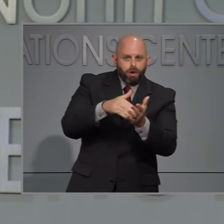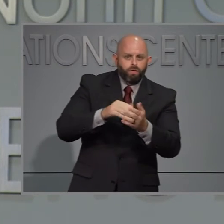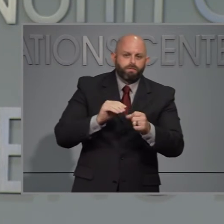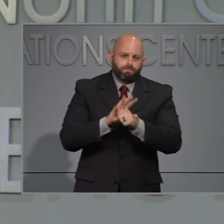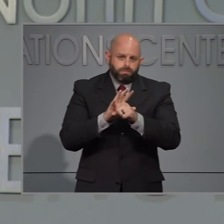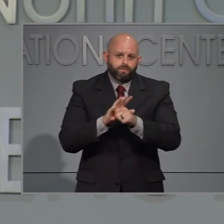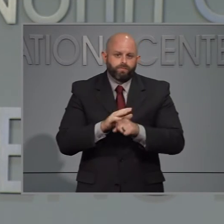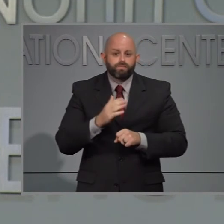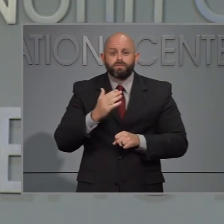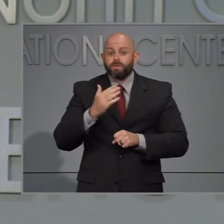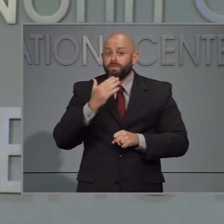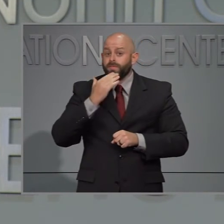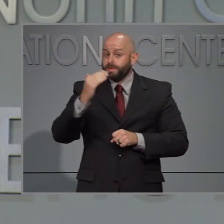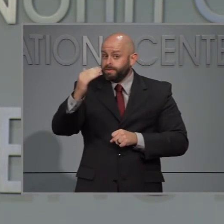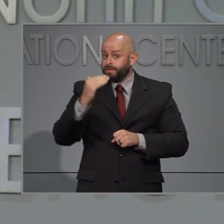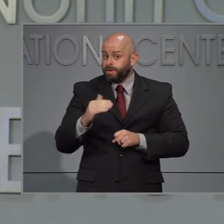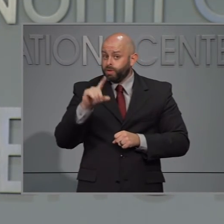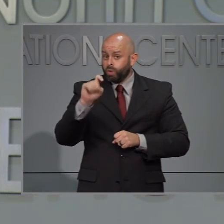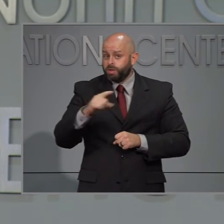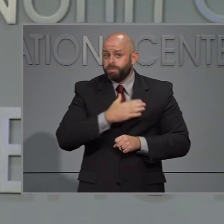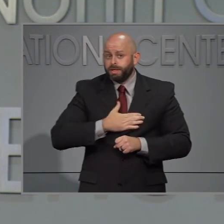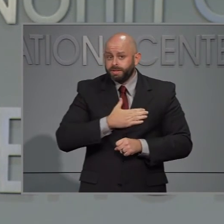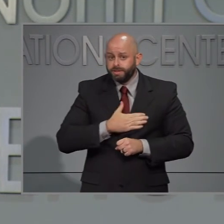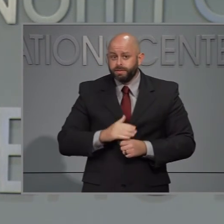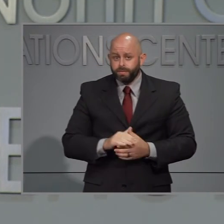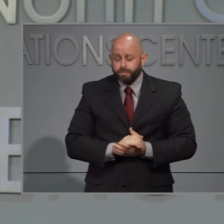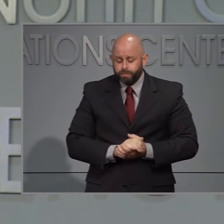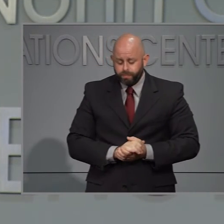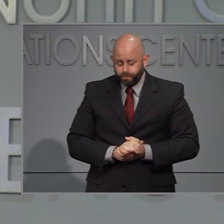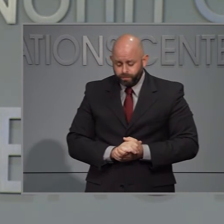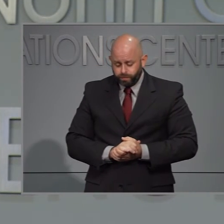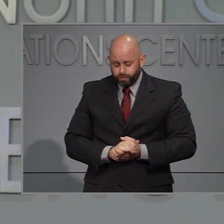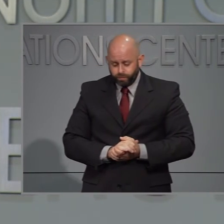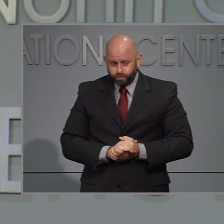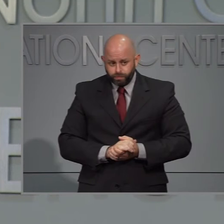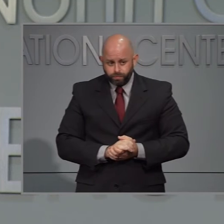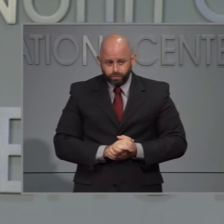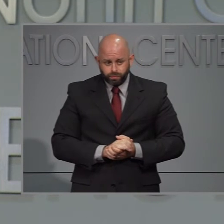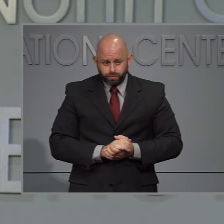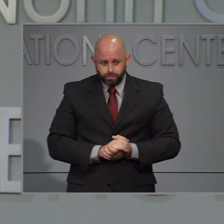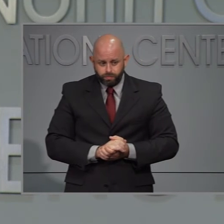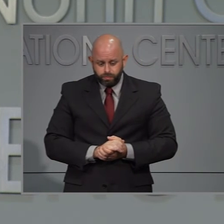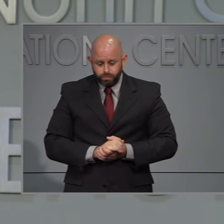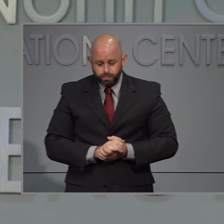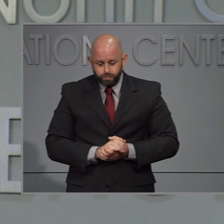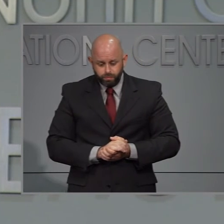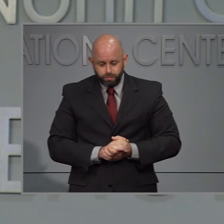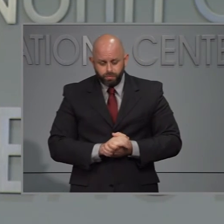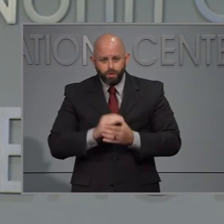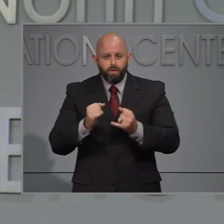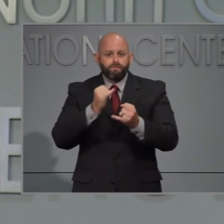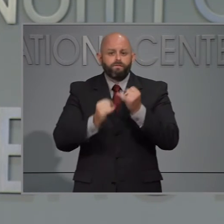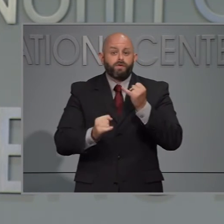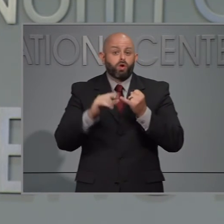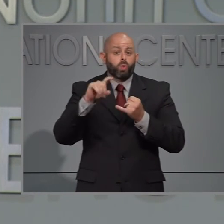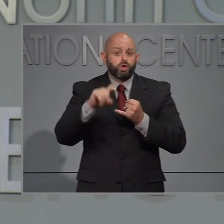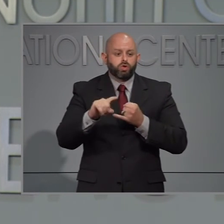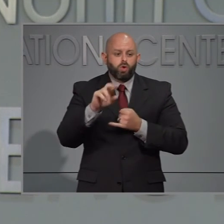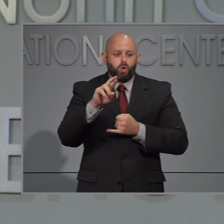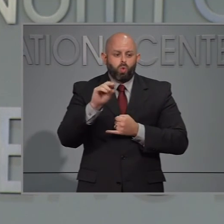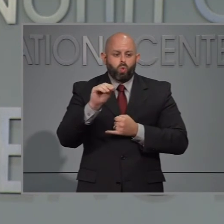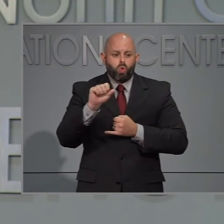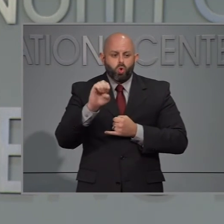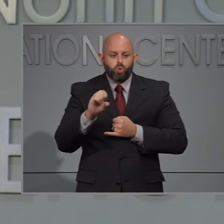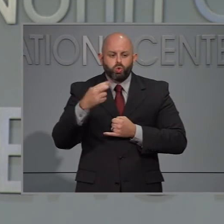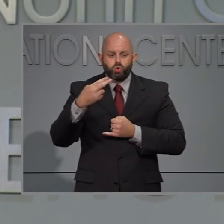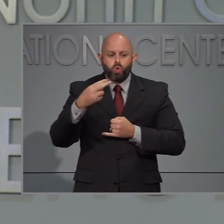Gracias. Próxima pregunta. Nuestra última pregunta, Rose Hoven, North Carolina Health